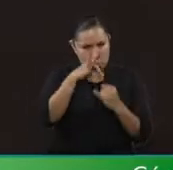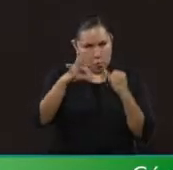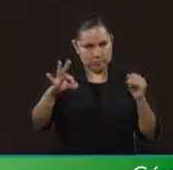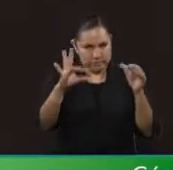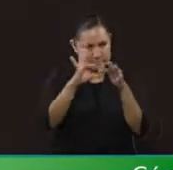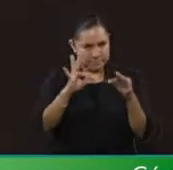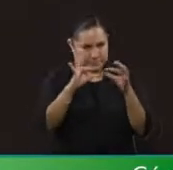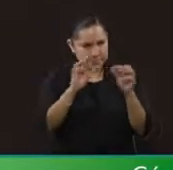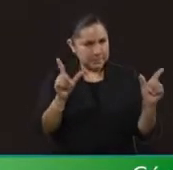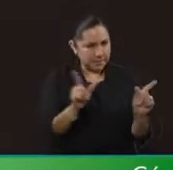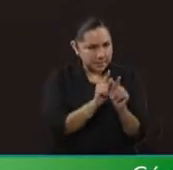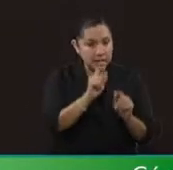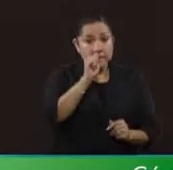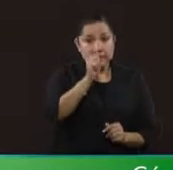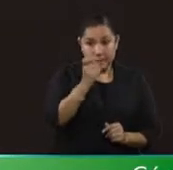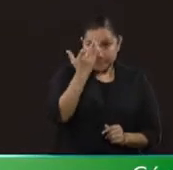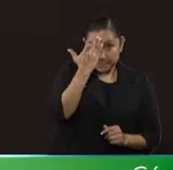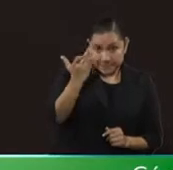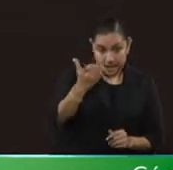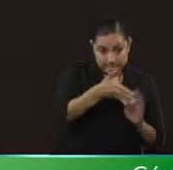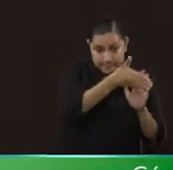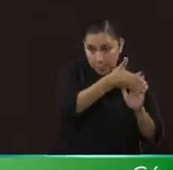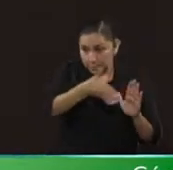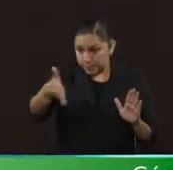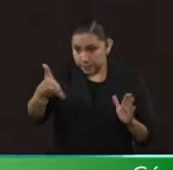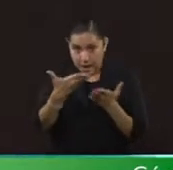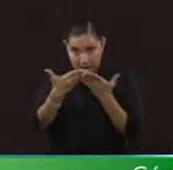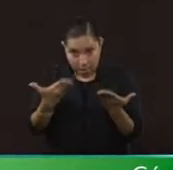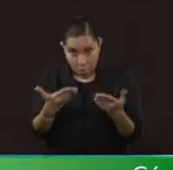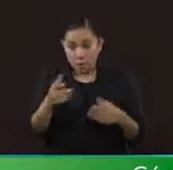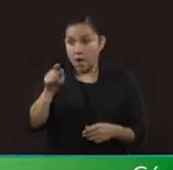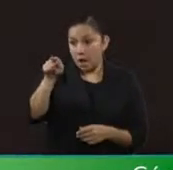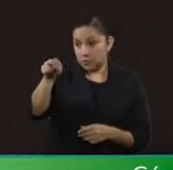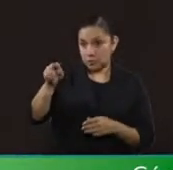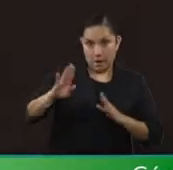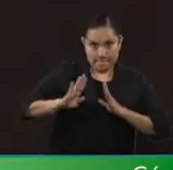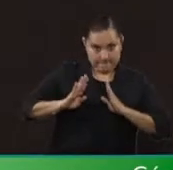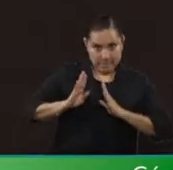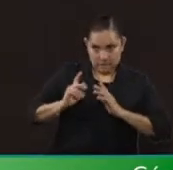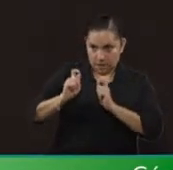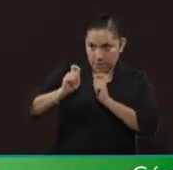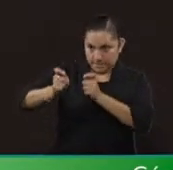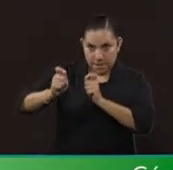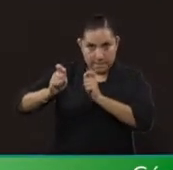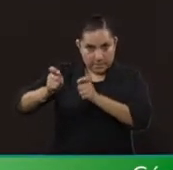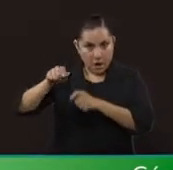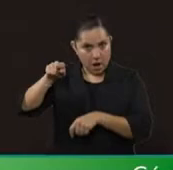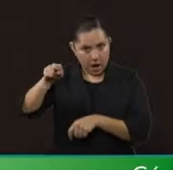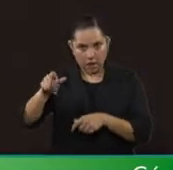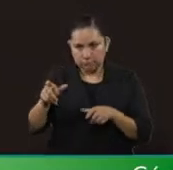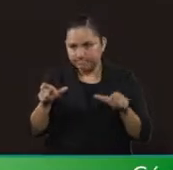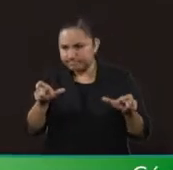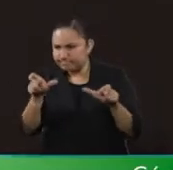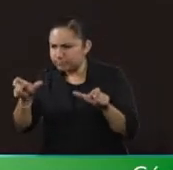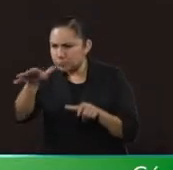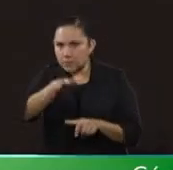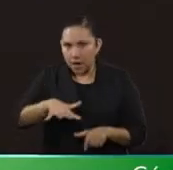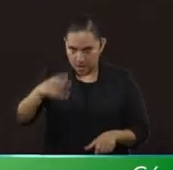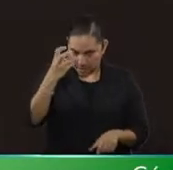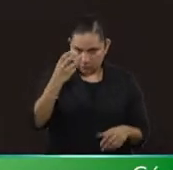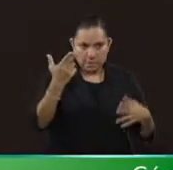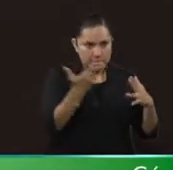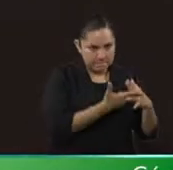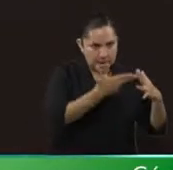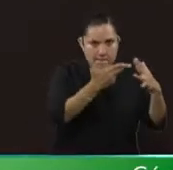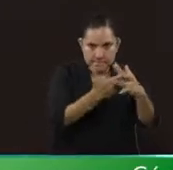aumento de los asesinatos y desapariciones desde que los militares han tomado funciones de seguridad pública por eso Hoy estamos aquí para